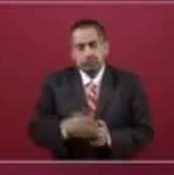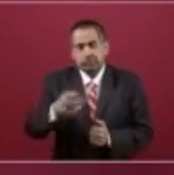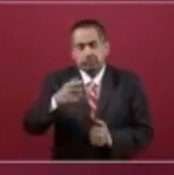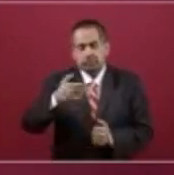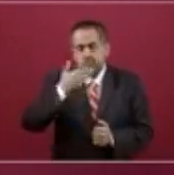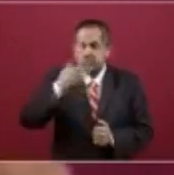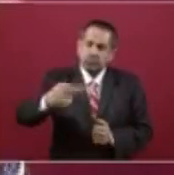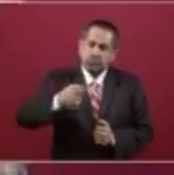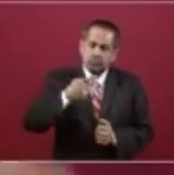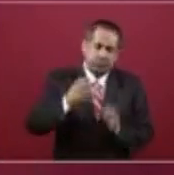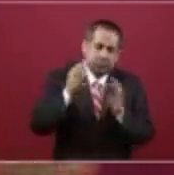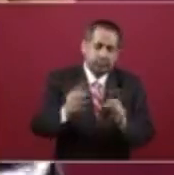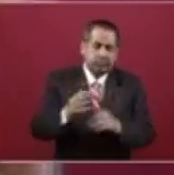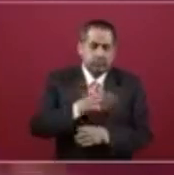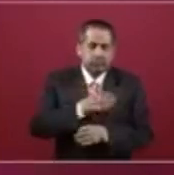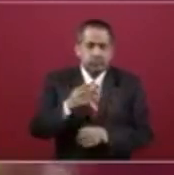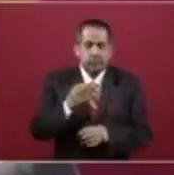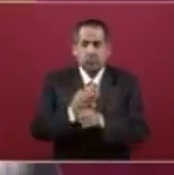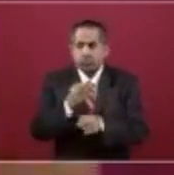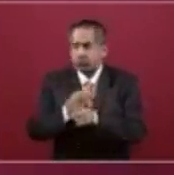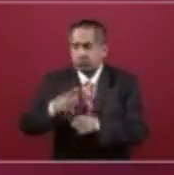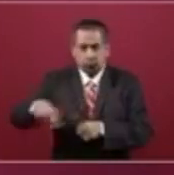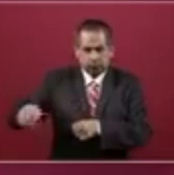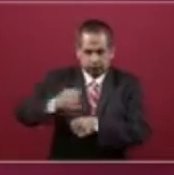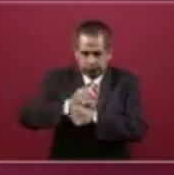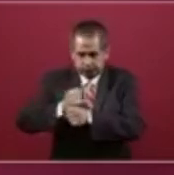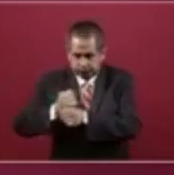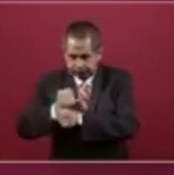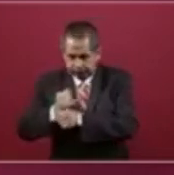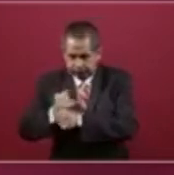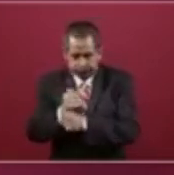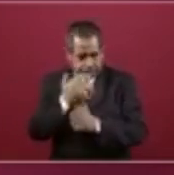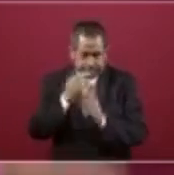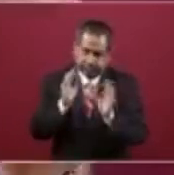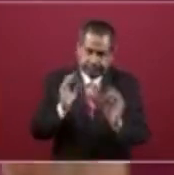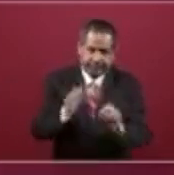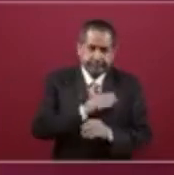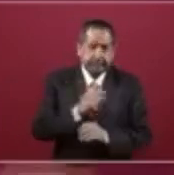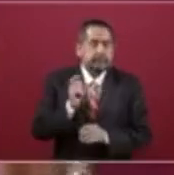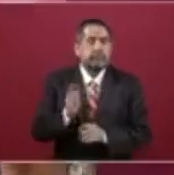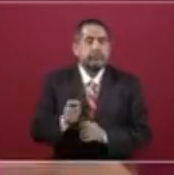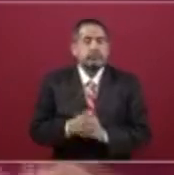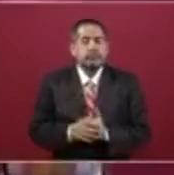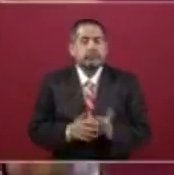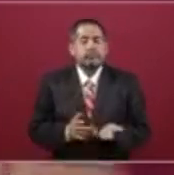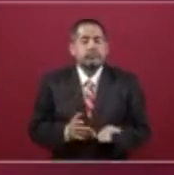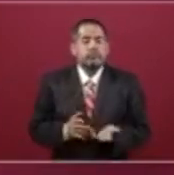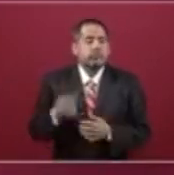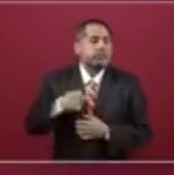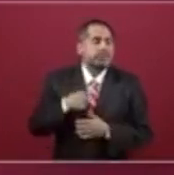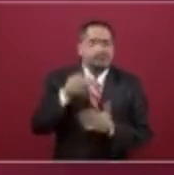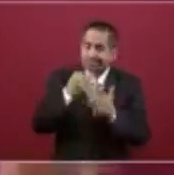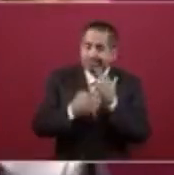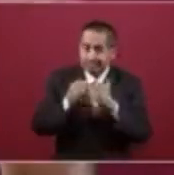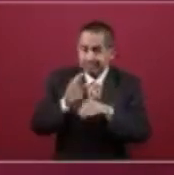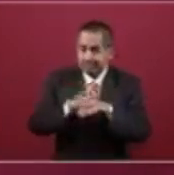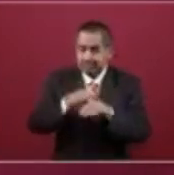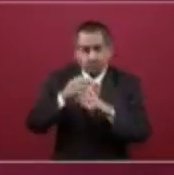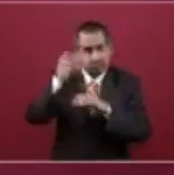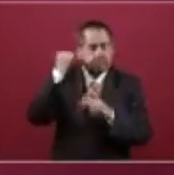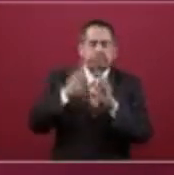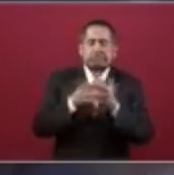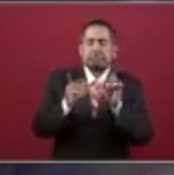acertada, y qué bueno que están haciendo esta investigación, porque nos quedamos cortos la vez